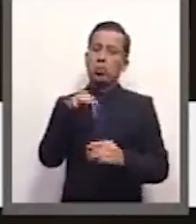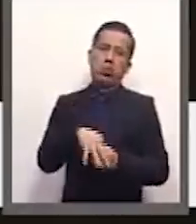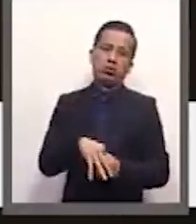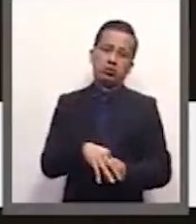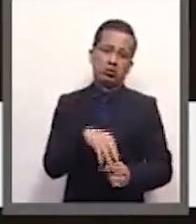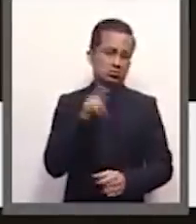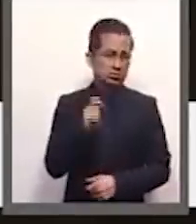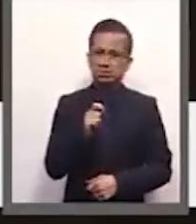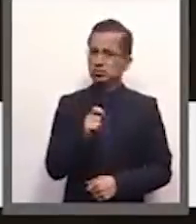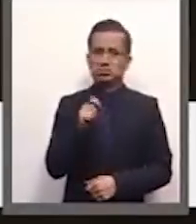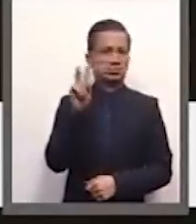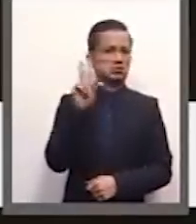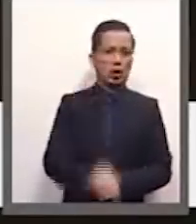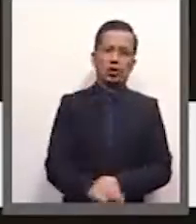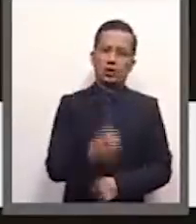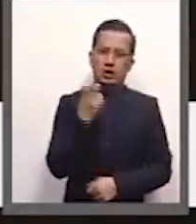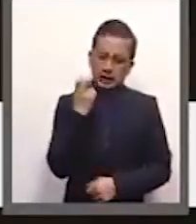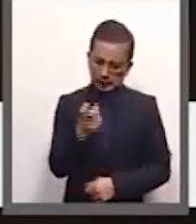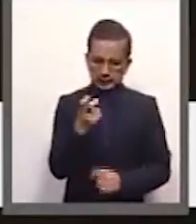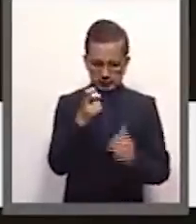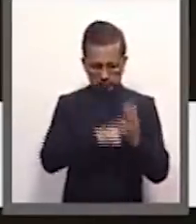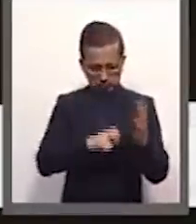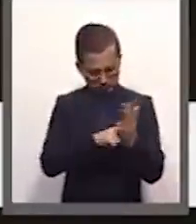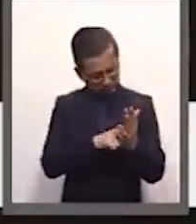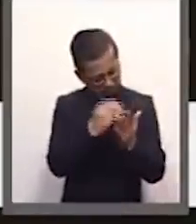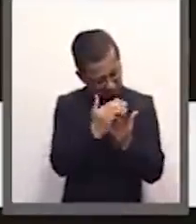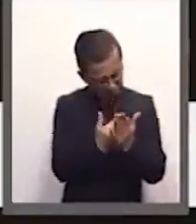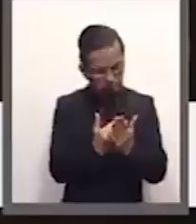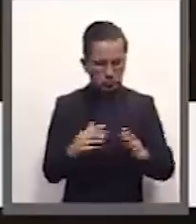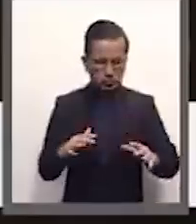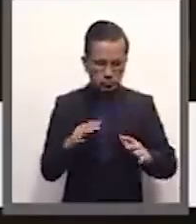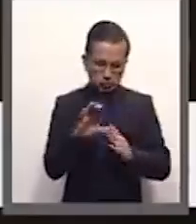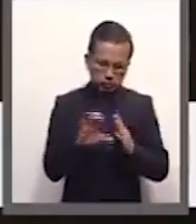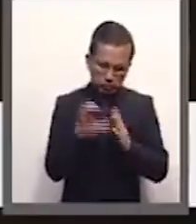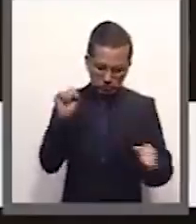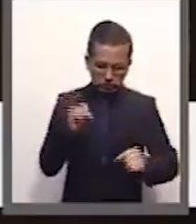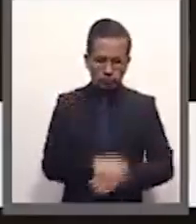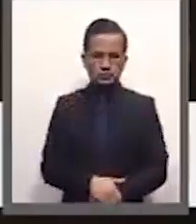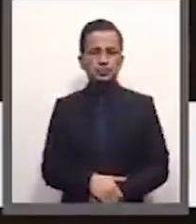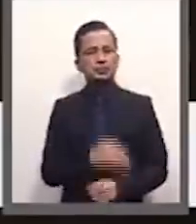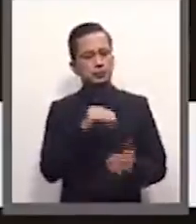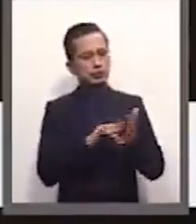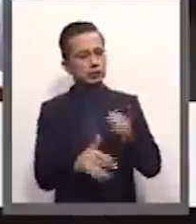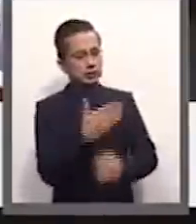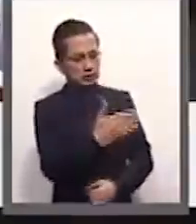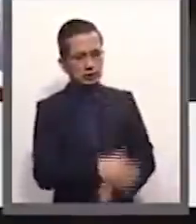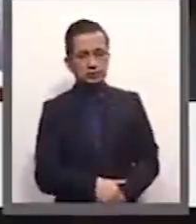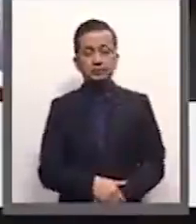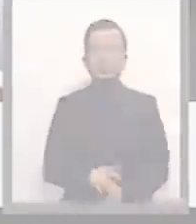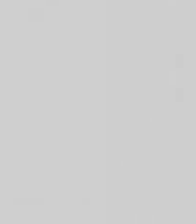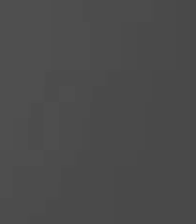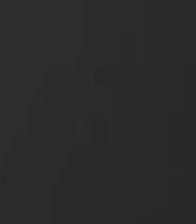será en contra de esta reforma constitucional. Muchas gracias, diputados y diputadas.